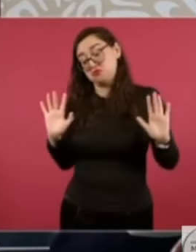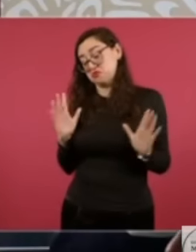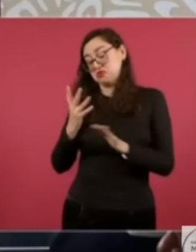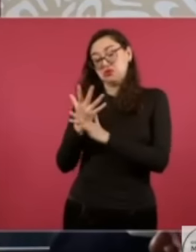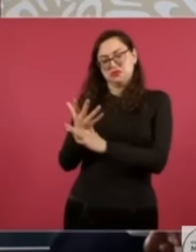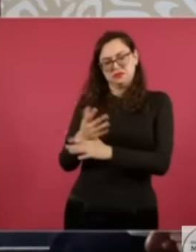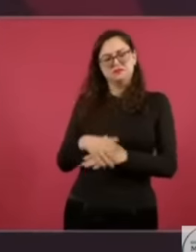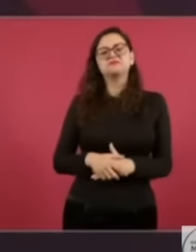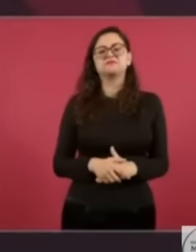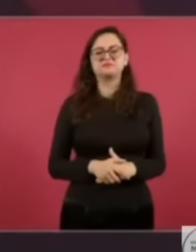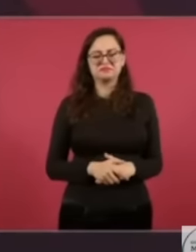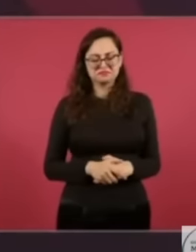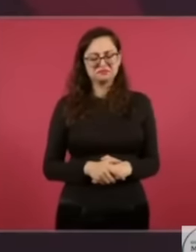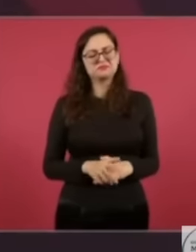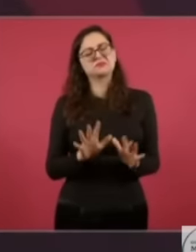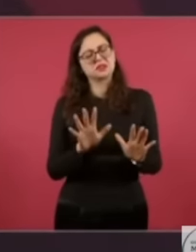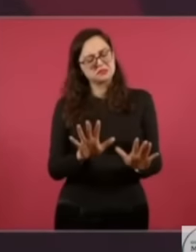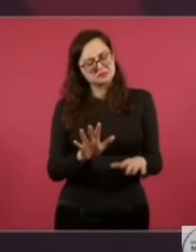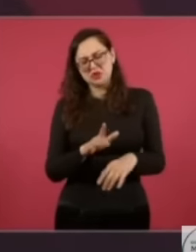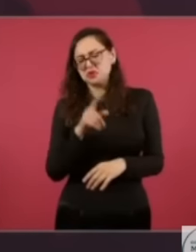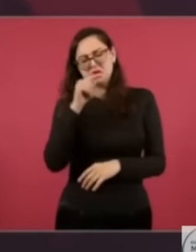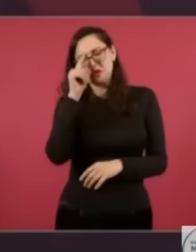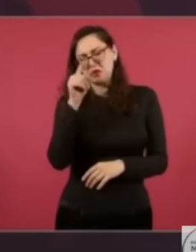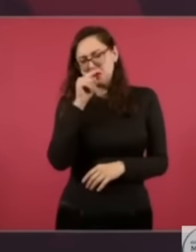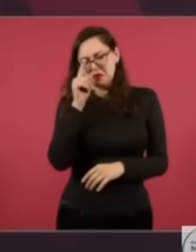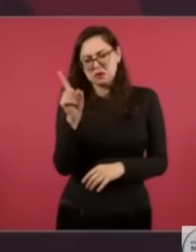No es para presumir. Pobremente.